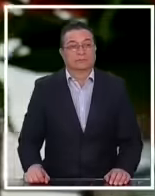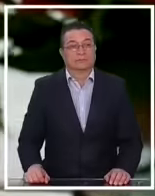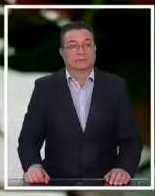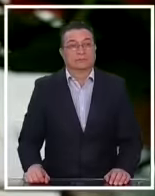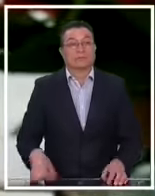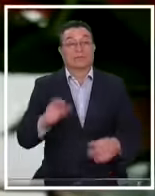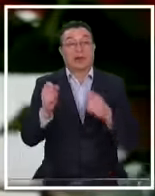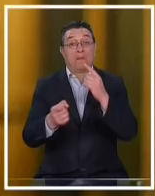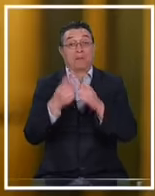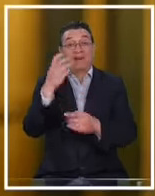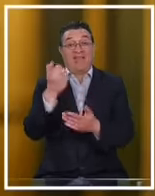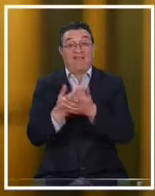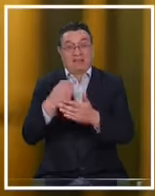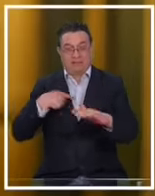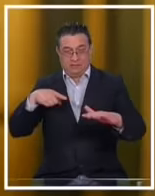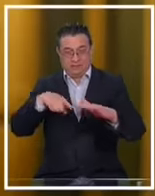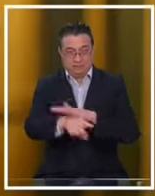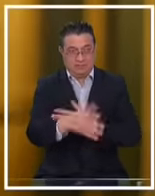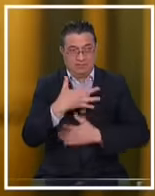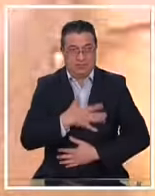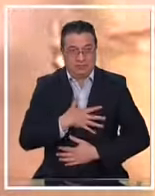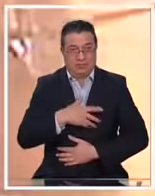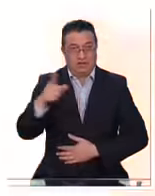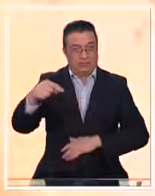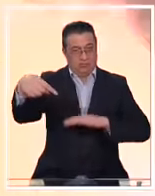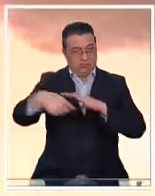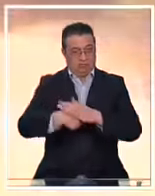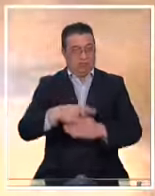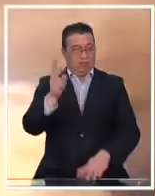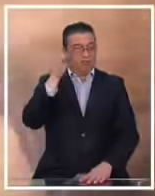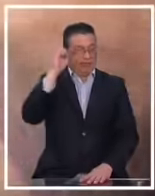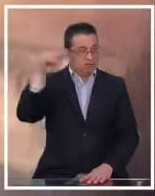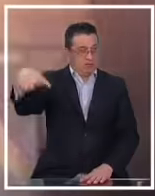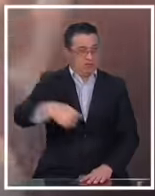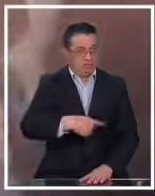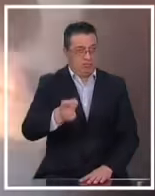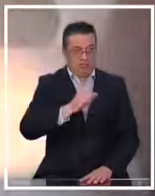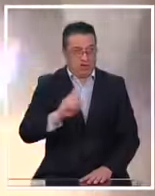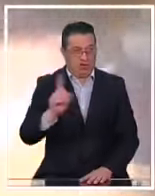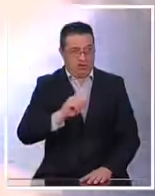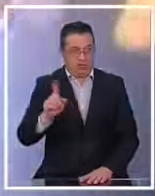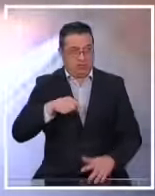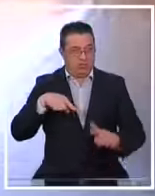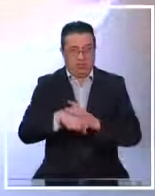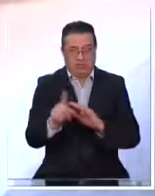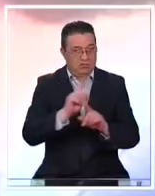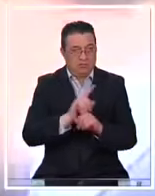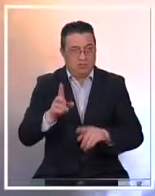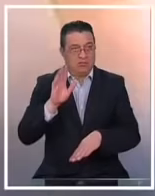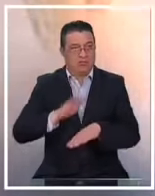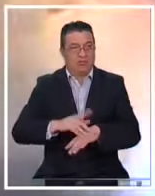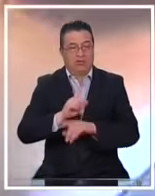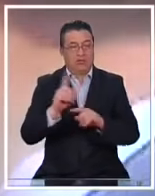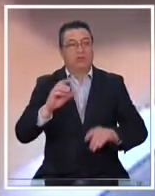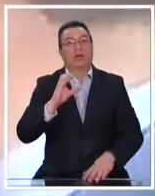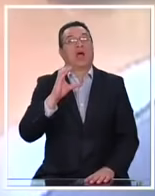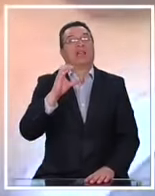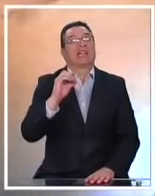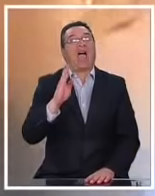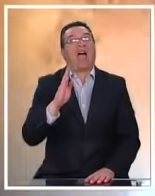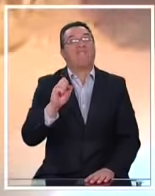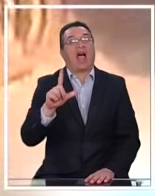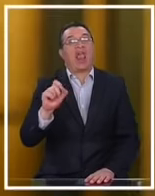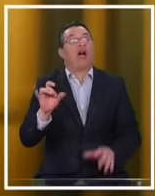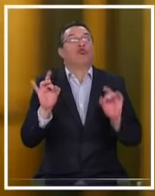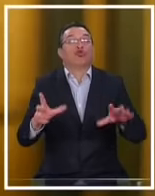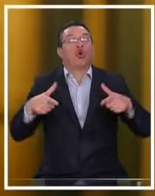Por primera vez fue el camarín, porque ellos no aceptaban que por lo menos yo apareciera en el camarín, porque se rompía la cábala. Sí,